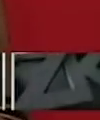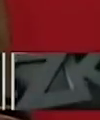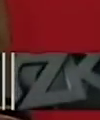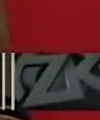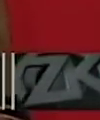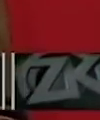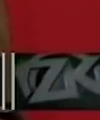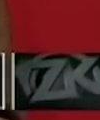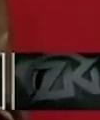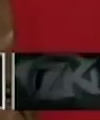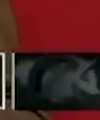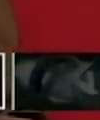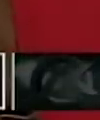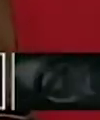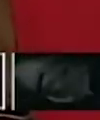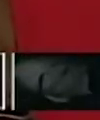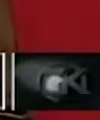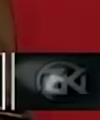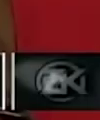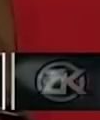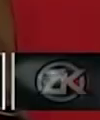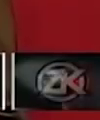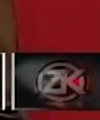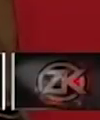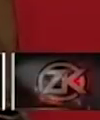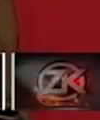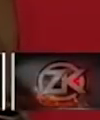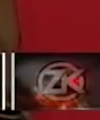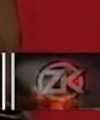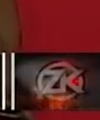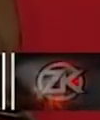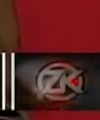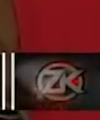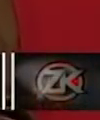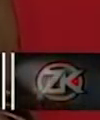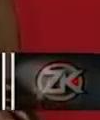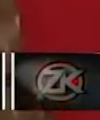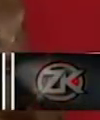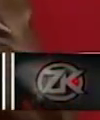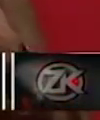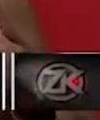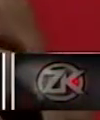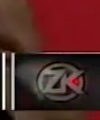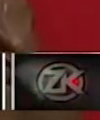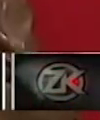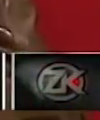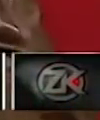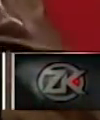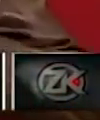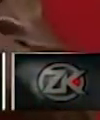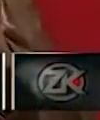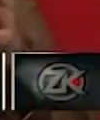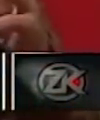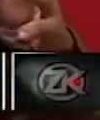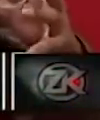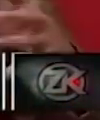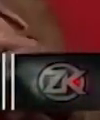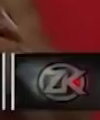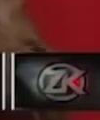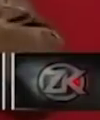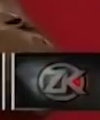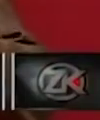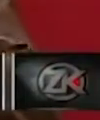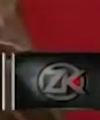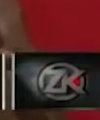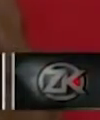Libia y el tema de Gaddafi, es el tema de la sectorización, de la caracterización